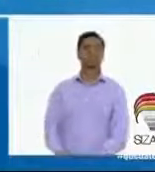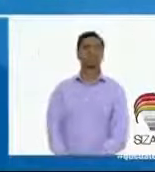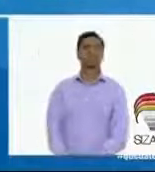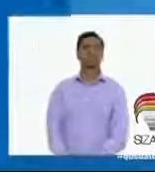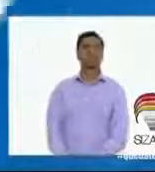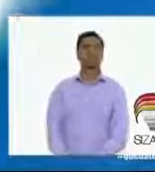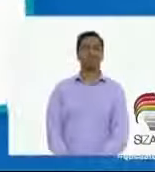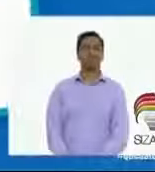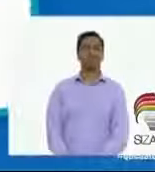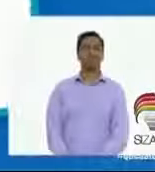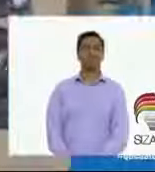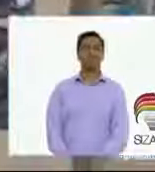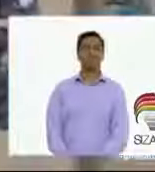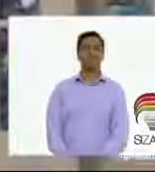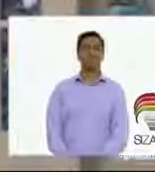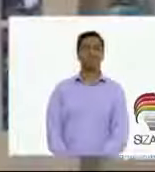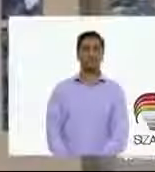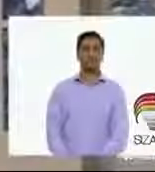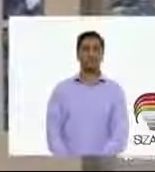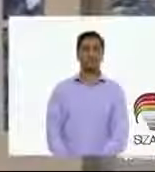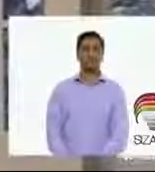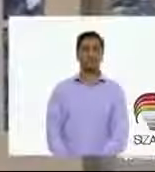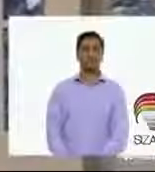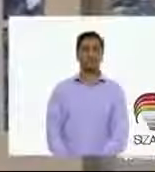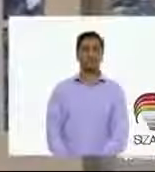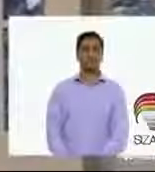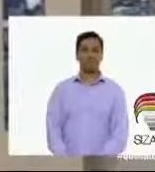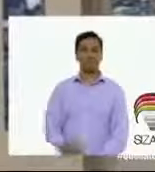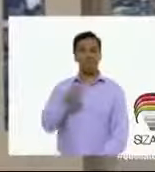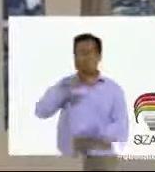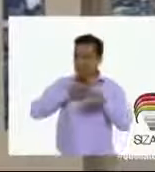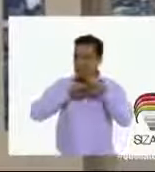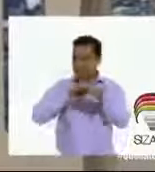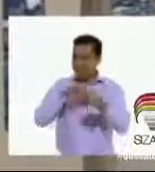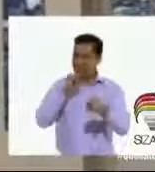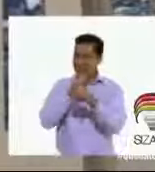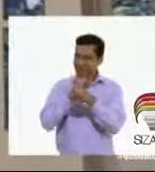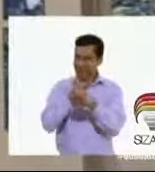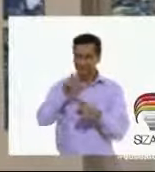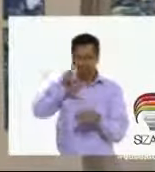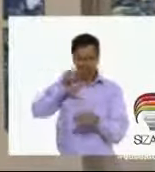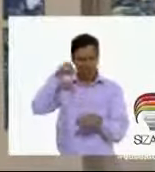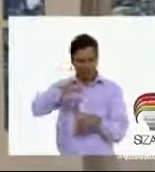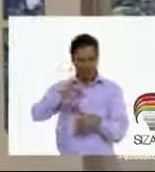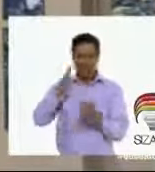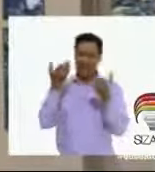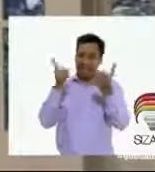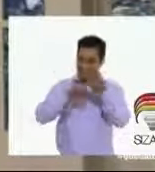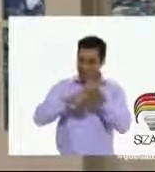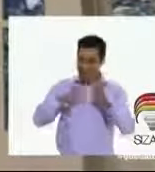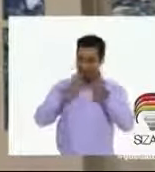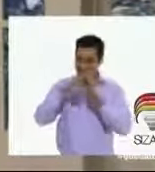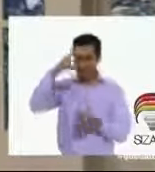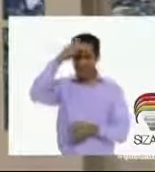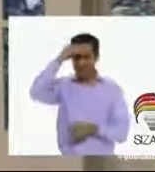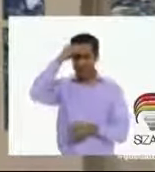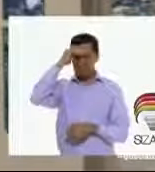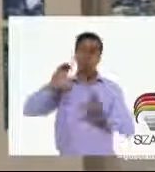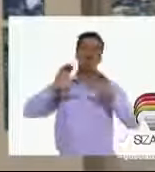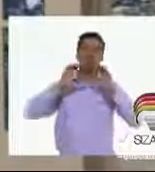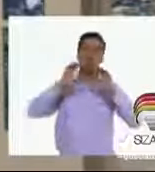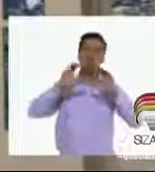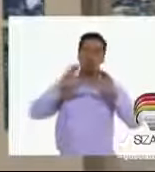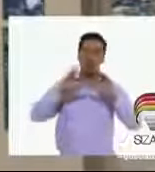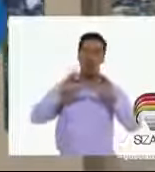aprendeencasa.cep.gob.mx. No olviden sintonizarnos. Nos vemos muy pronto aquí en Aprende en Casa. Cuídense